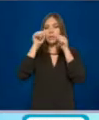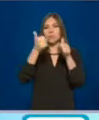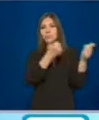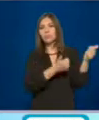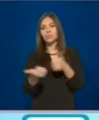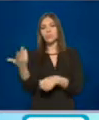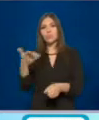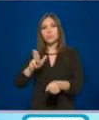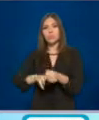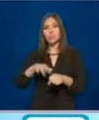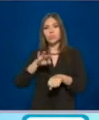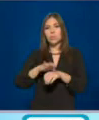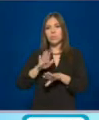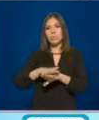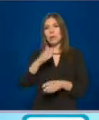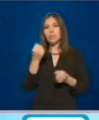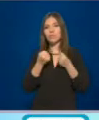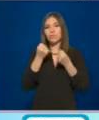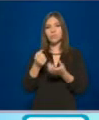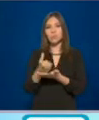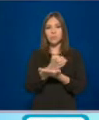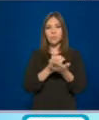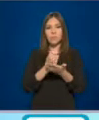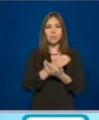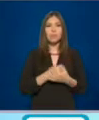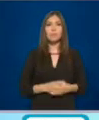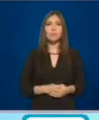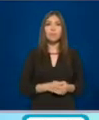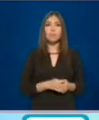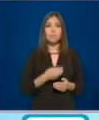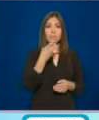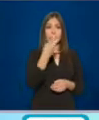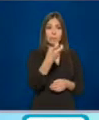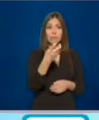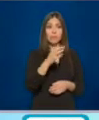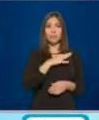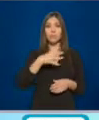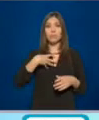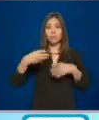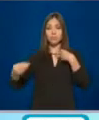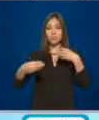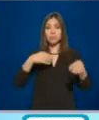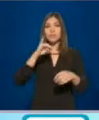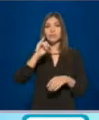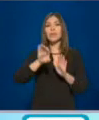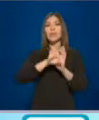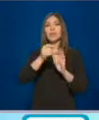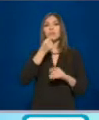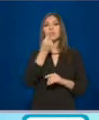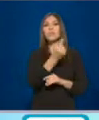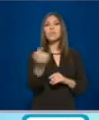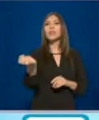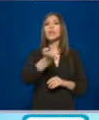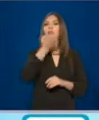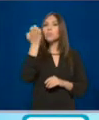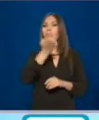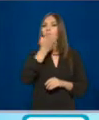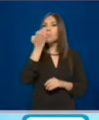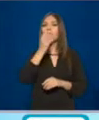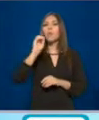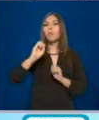intrahospitalaria. Y este obviamente es contagioso, de alguna manera, en niños, en guarderías, en colegio. Exactamente, es donde